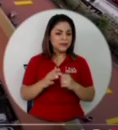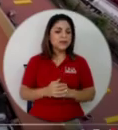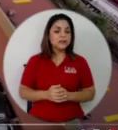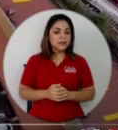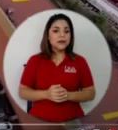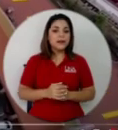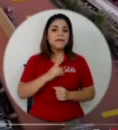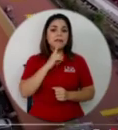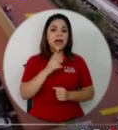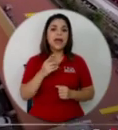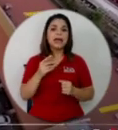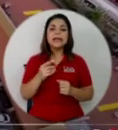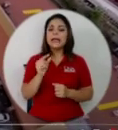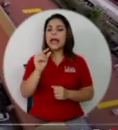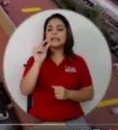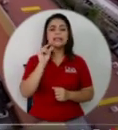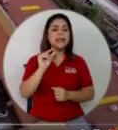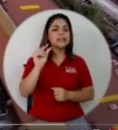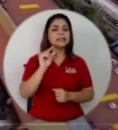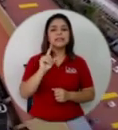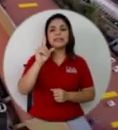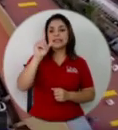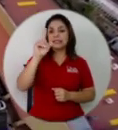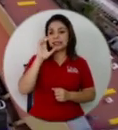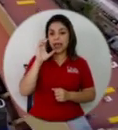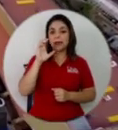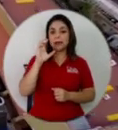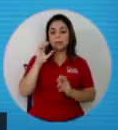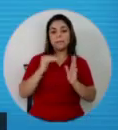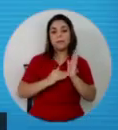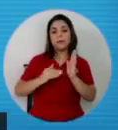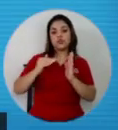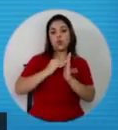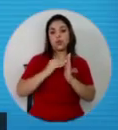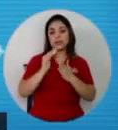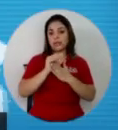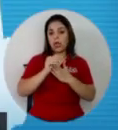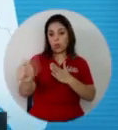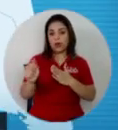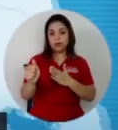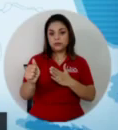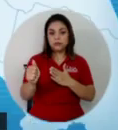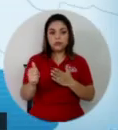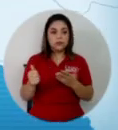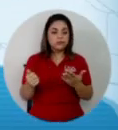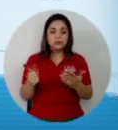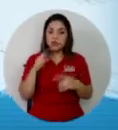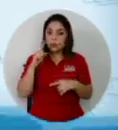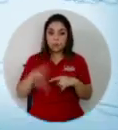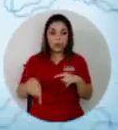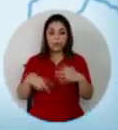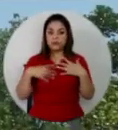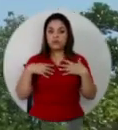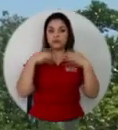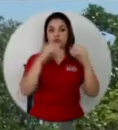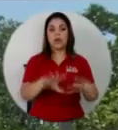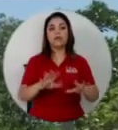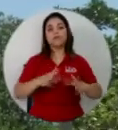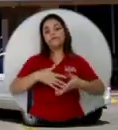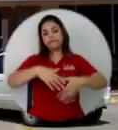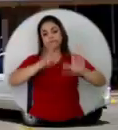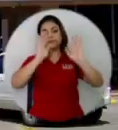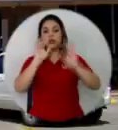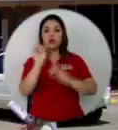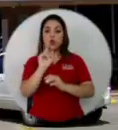sea, en números redondos como 100 millones de dólares. Pero no se puede renunciar a esos recursos porque están basados en lo que dice el